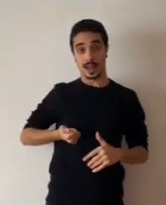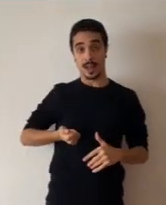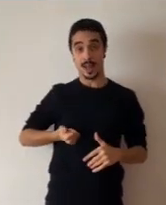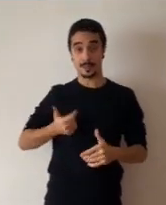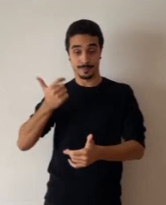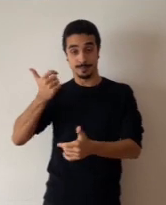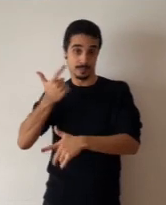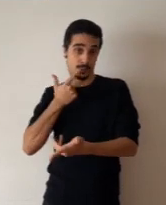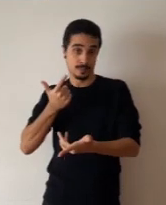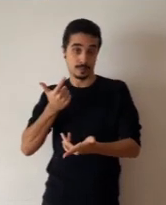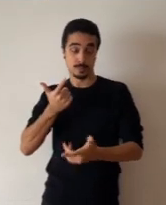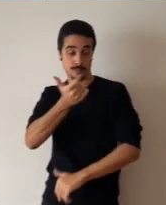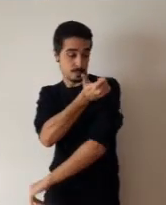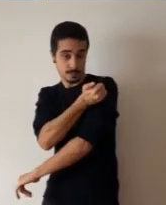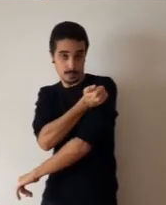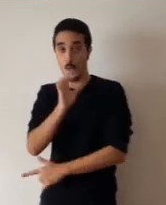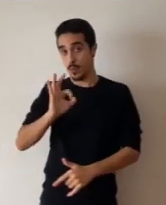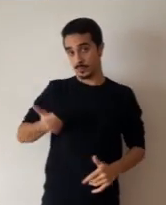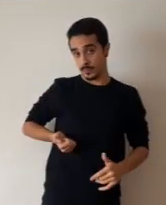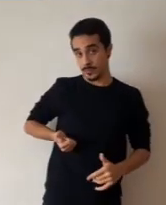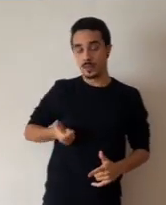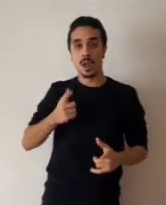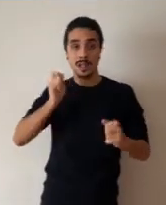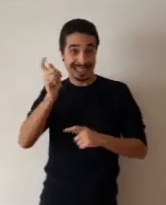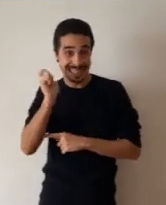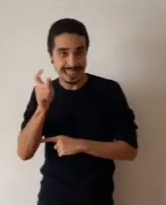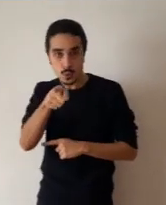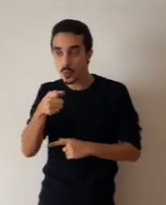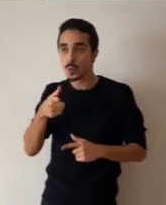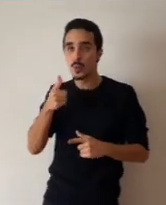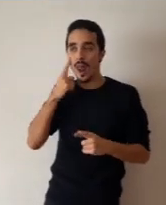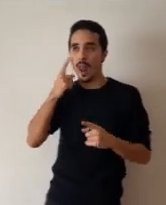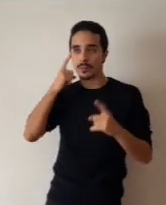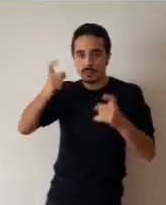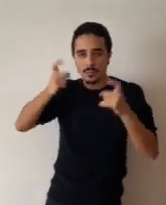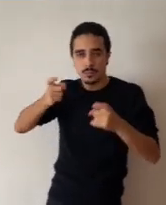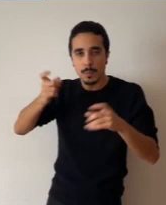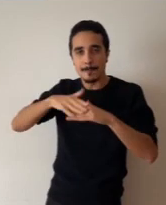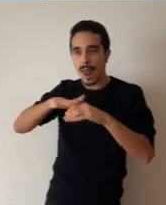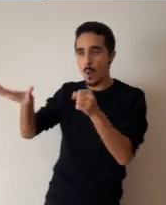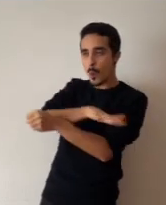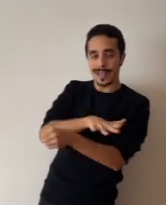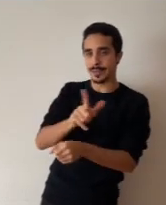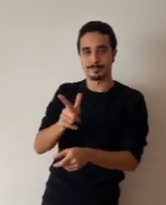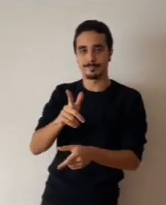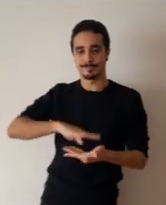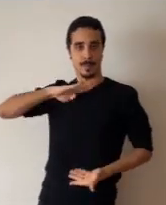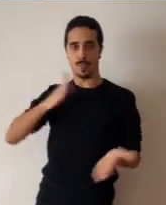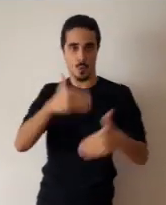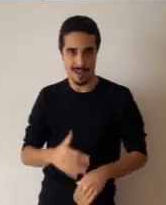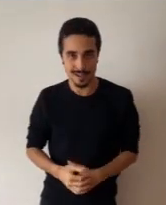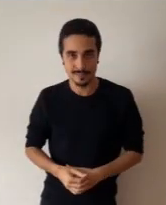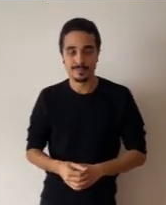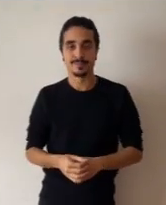insulinas puestas subcutáneas normales, con los bolos habituales, no eres capaz de cubrir ese momento.